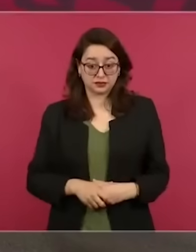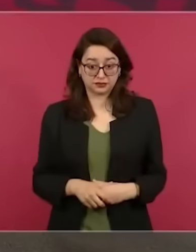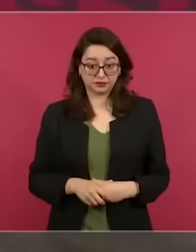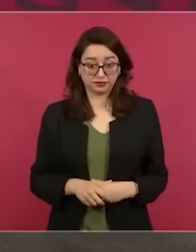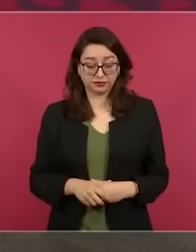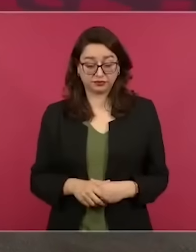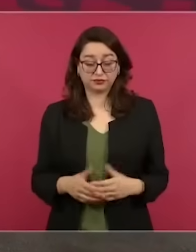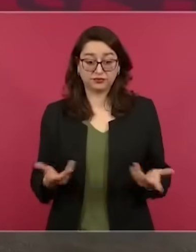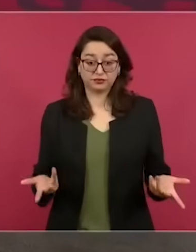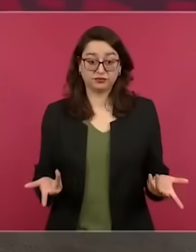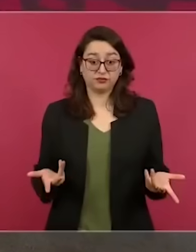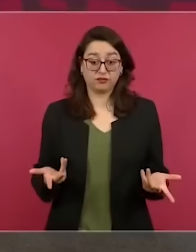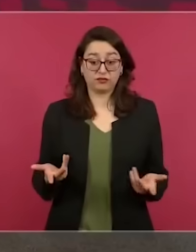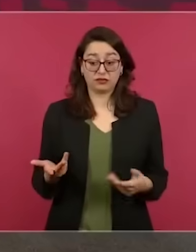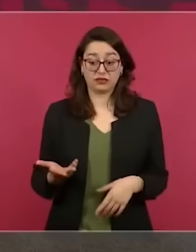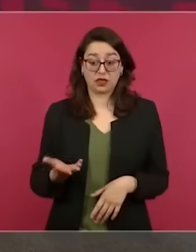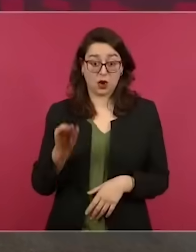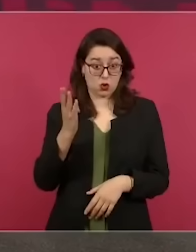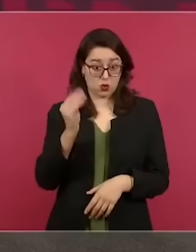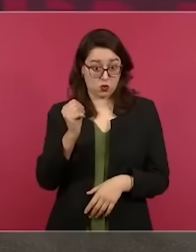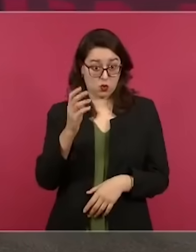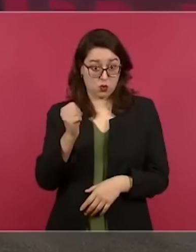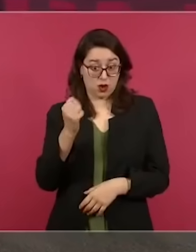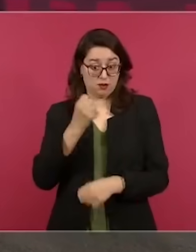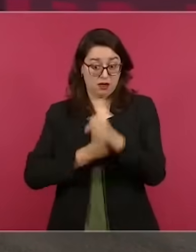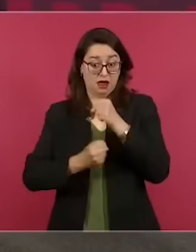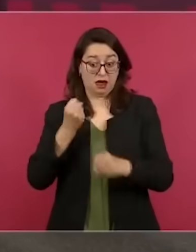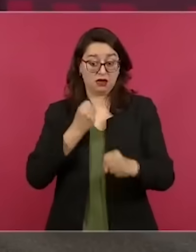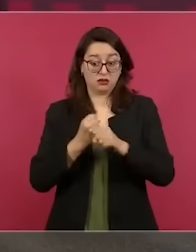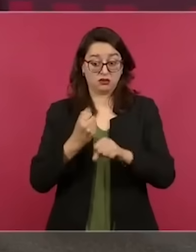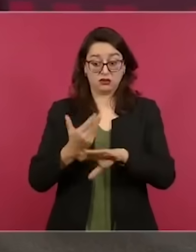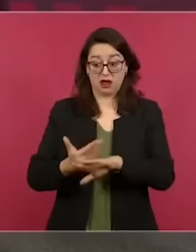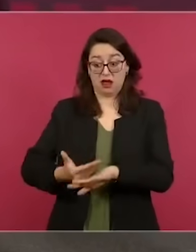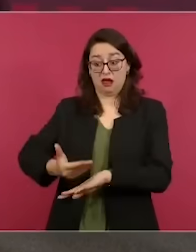de ocultar la verdad